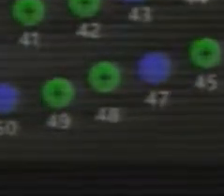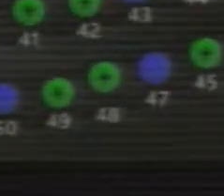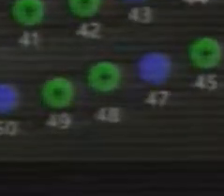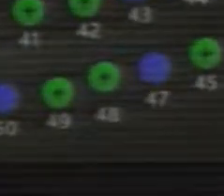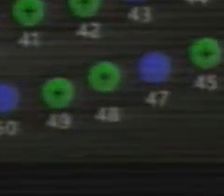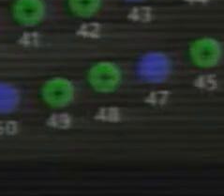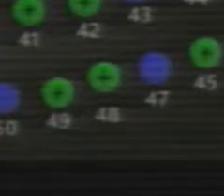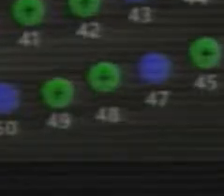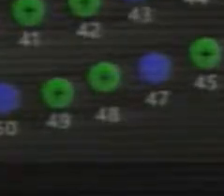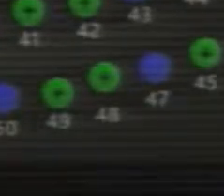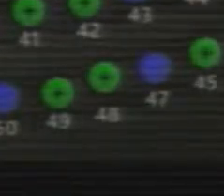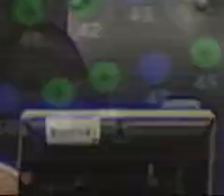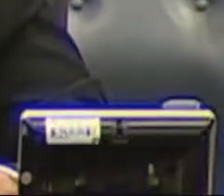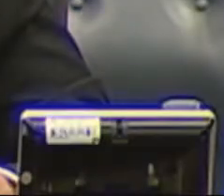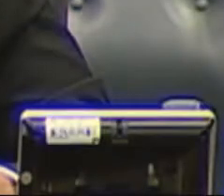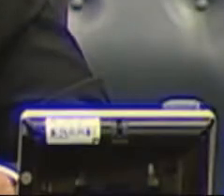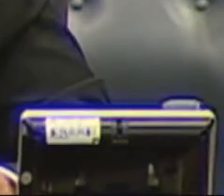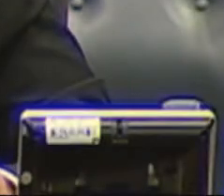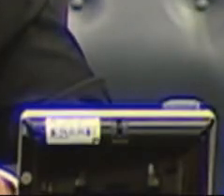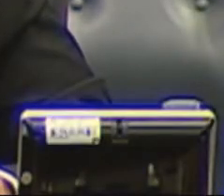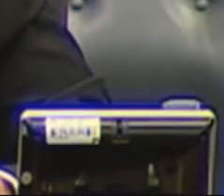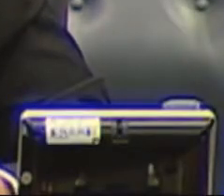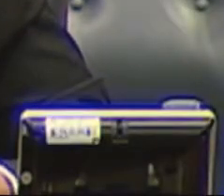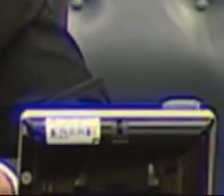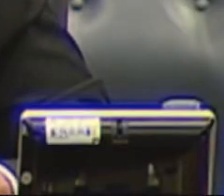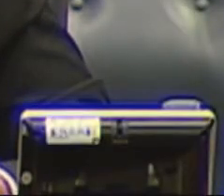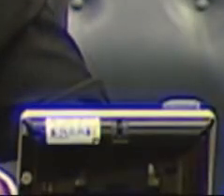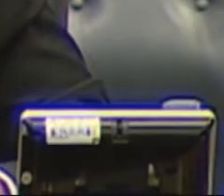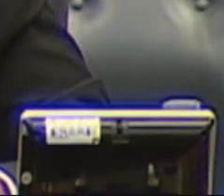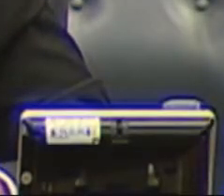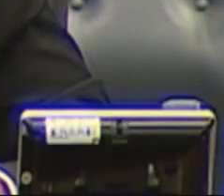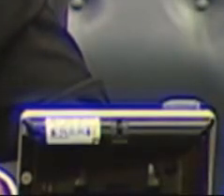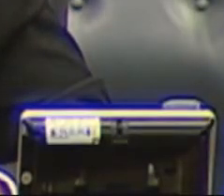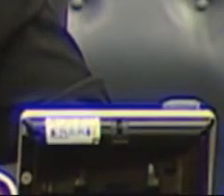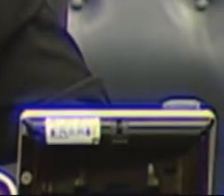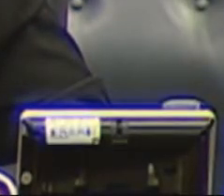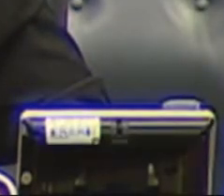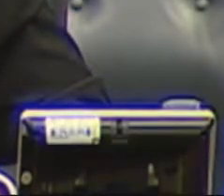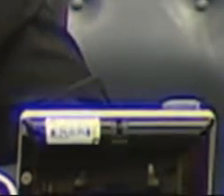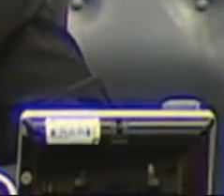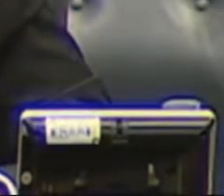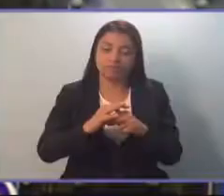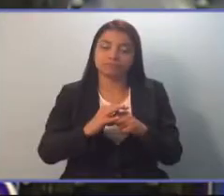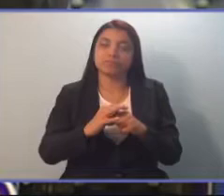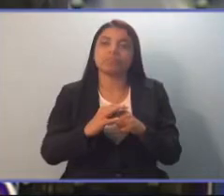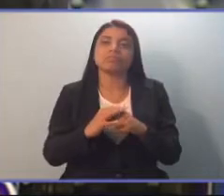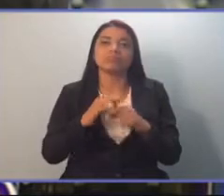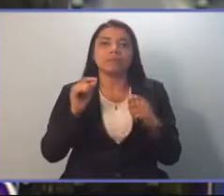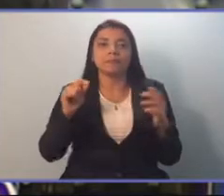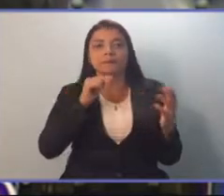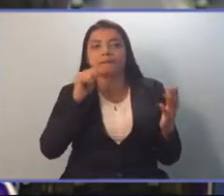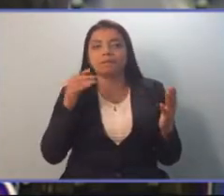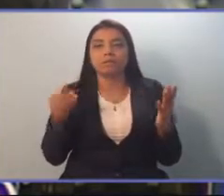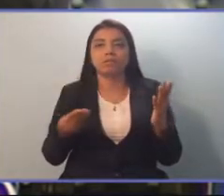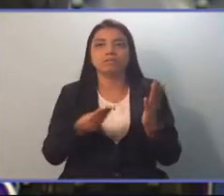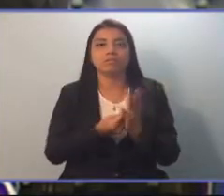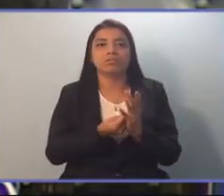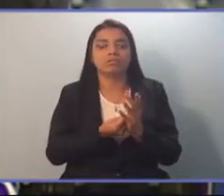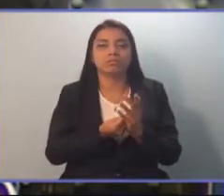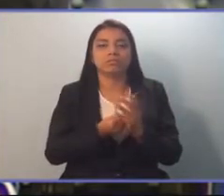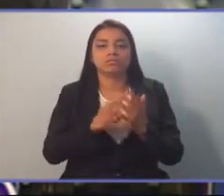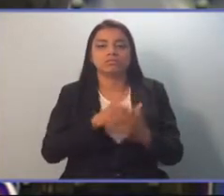Se cierra la votación con 61 votos y se introduce